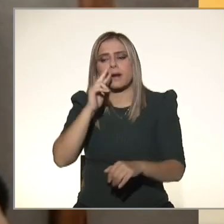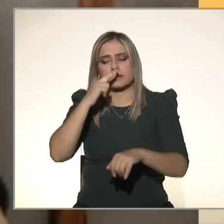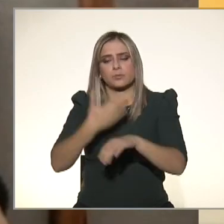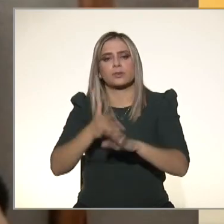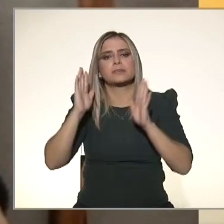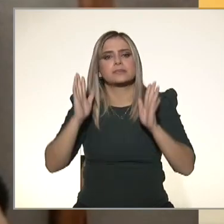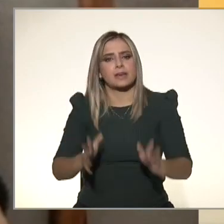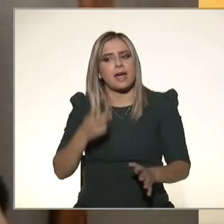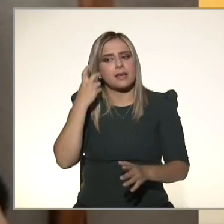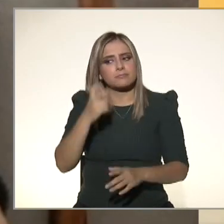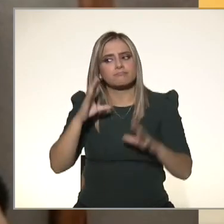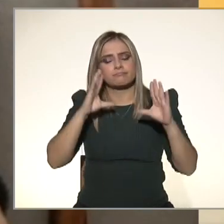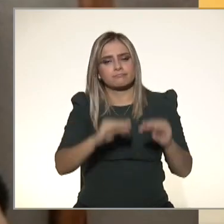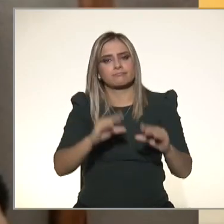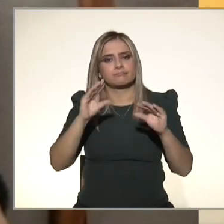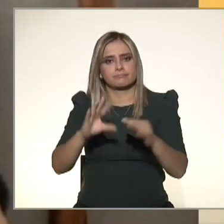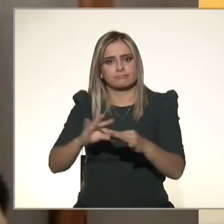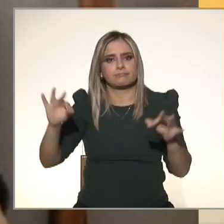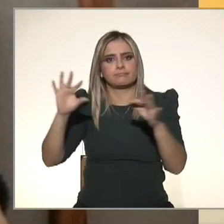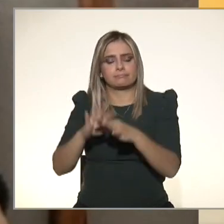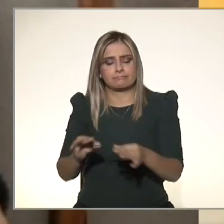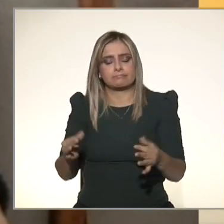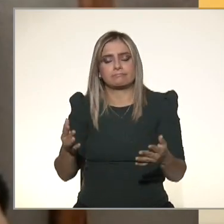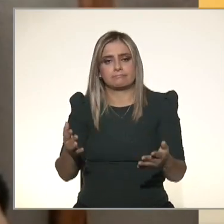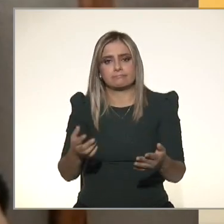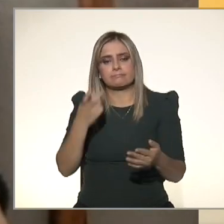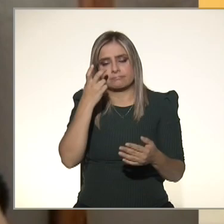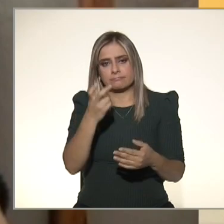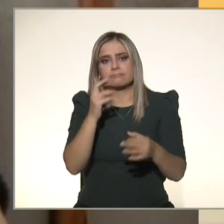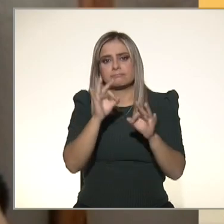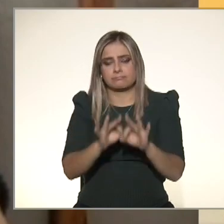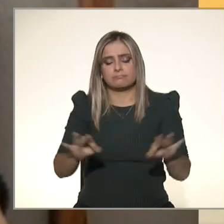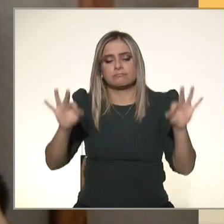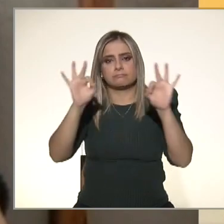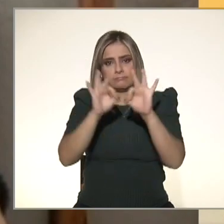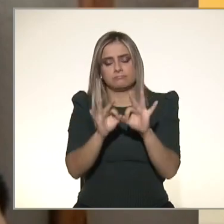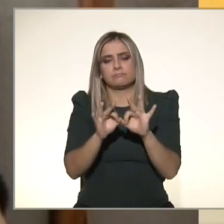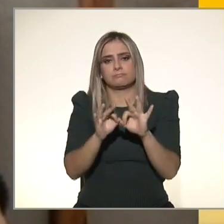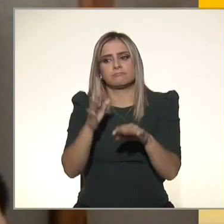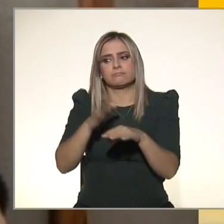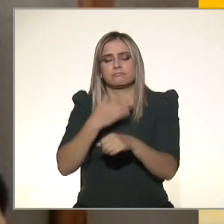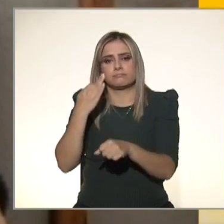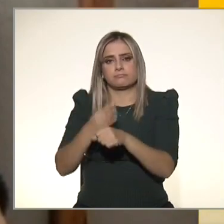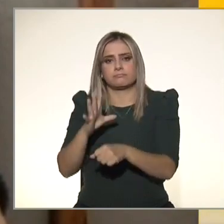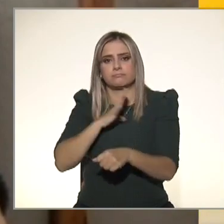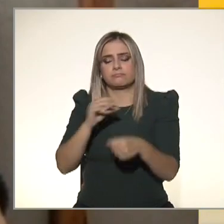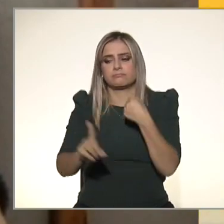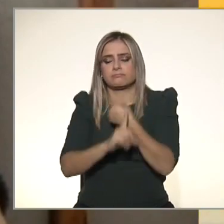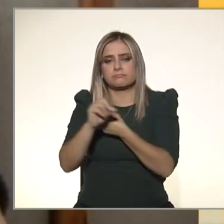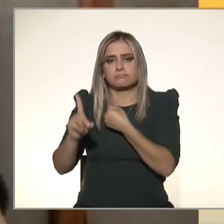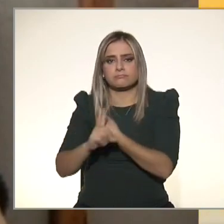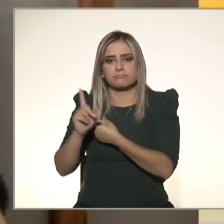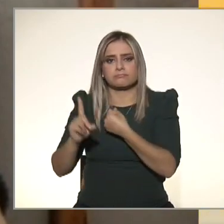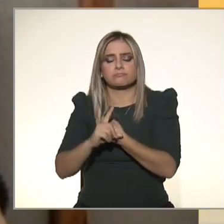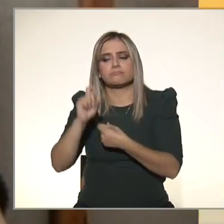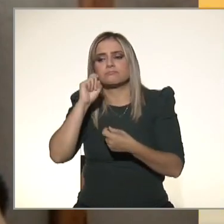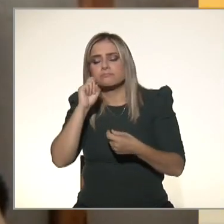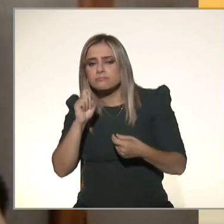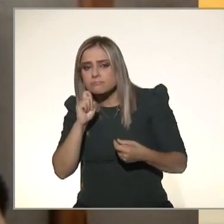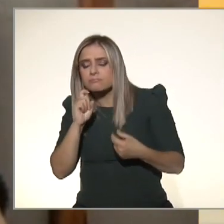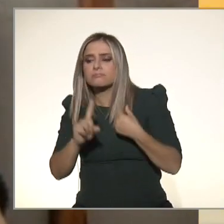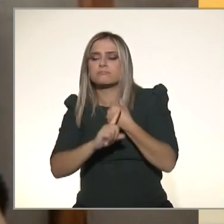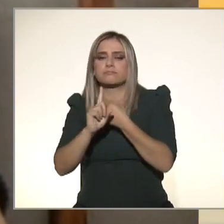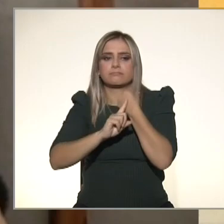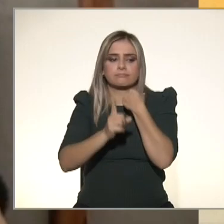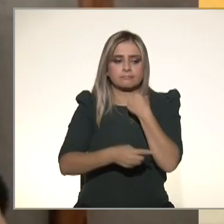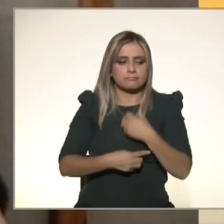muy importante a la hora del abordaje de los diferentes conflictos que afectan la salud integral, ya sea sexual, ya sea